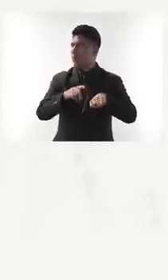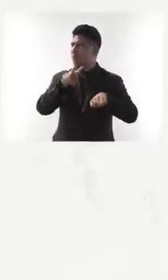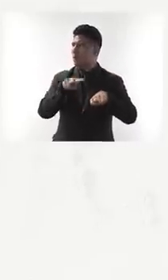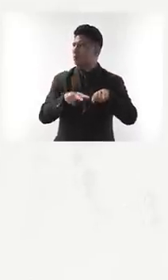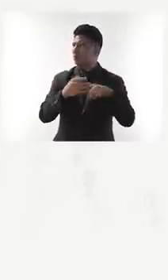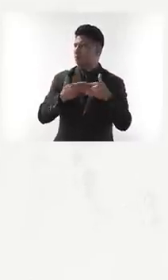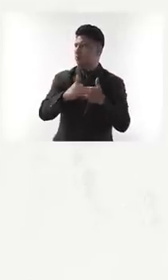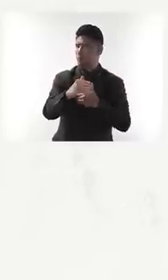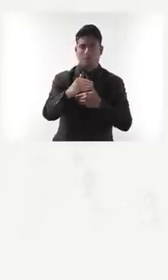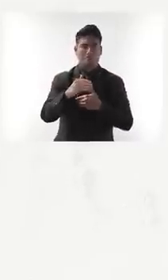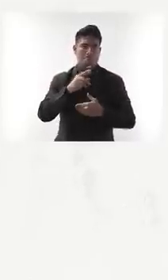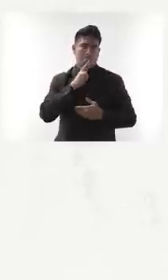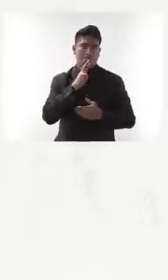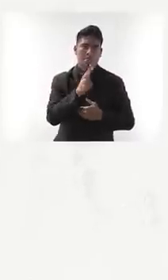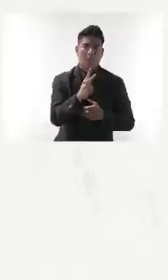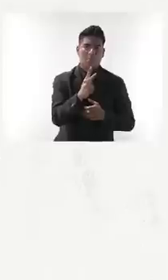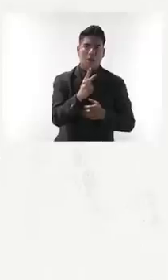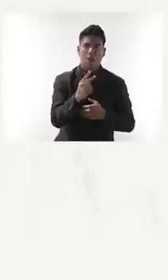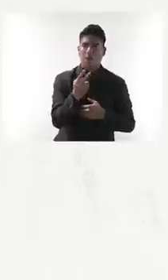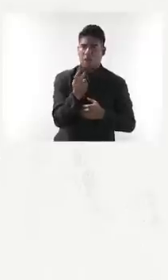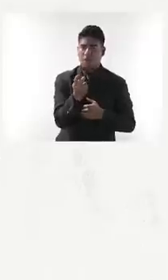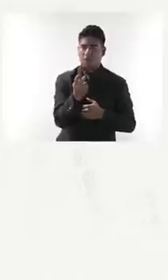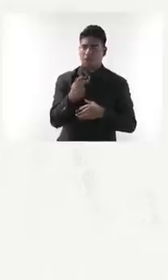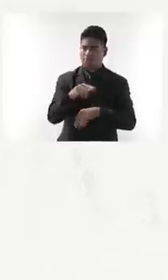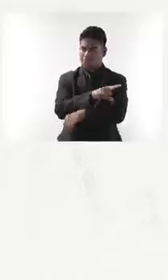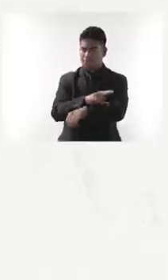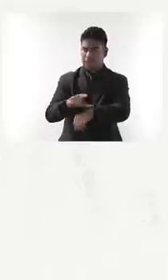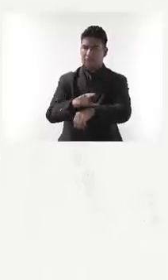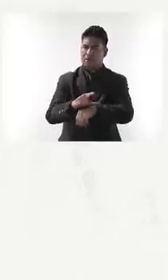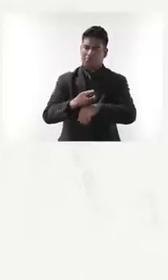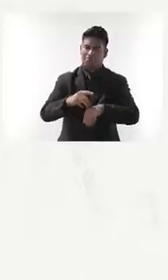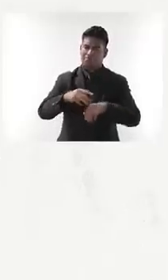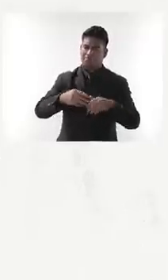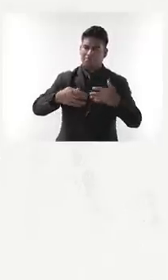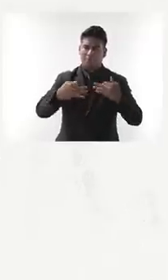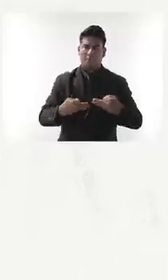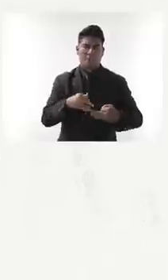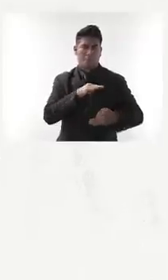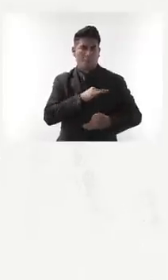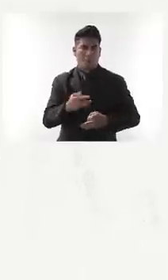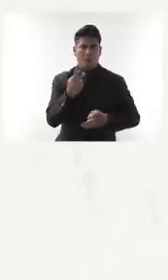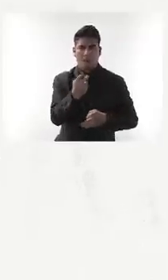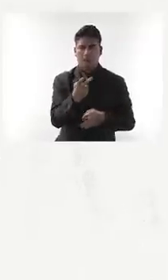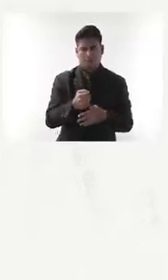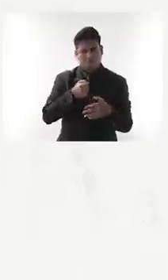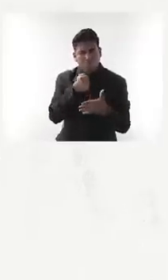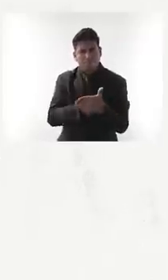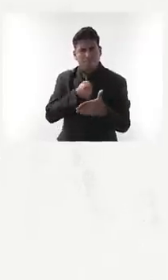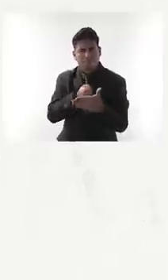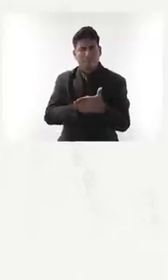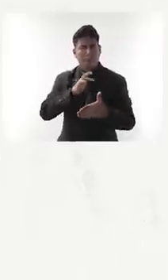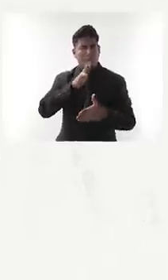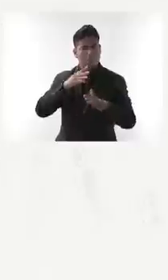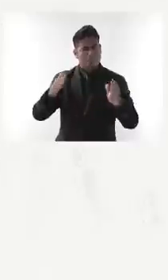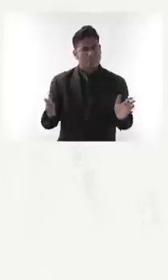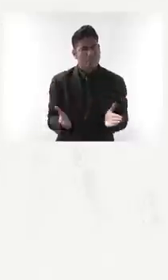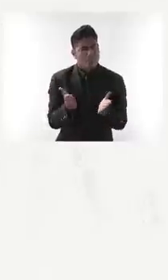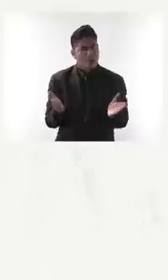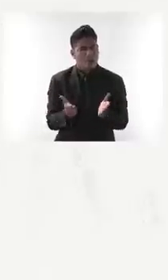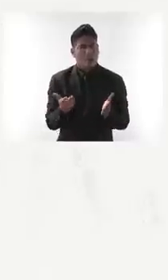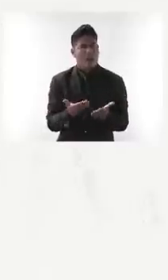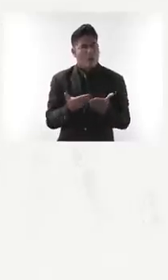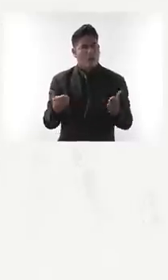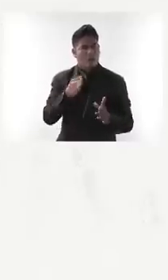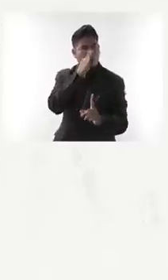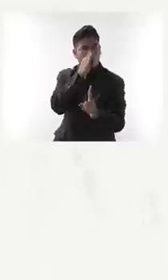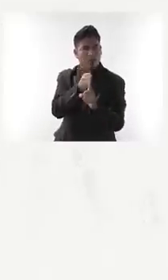hizo en el año. Eso es lo que queremos seguir premiando. Ahí está el ejemplo. ¿Qué queremos en el nuevo formato del